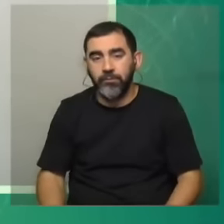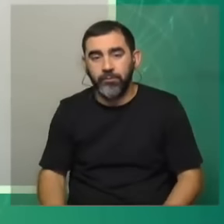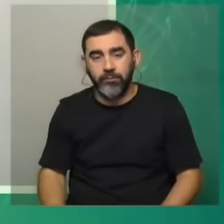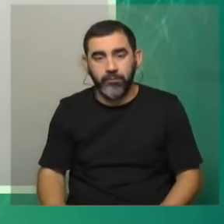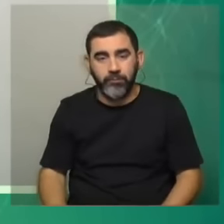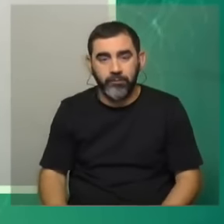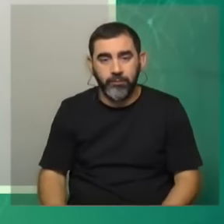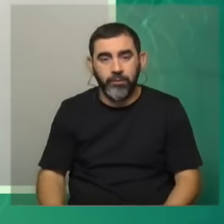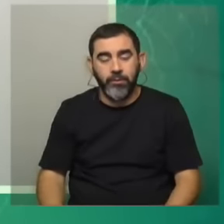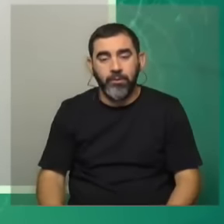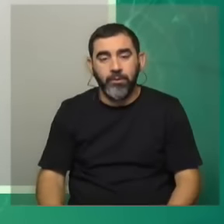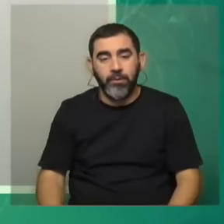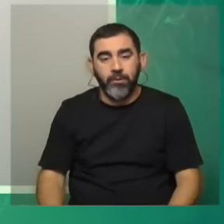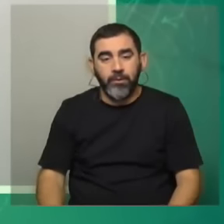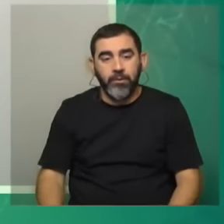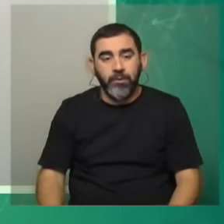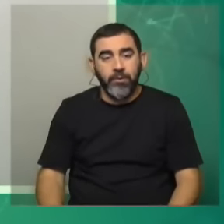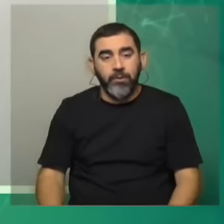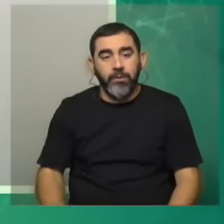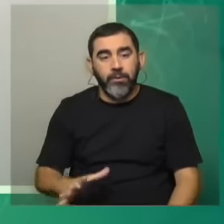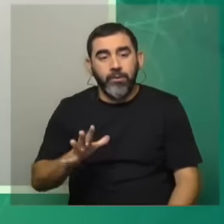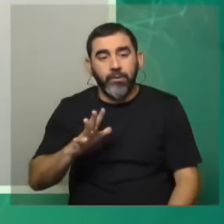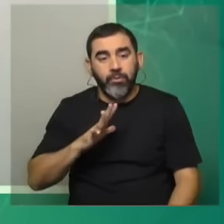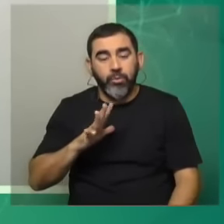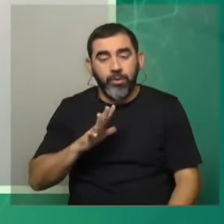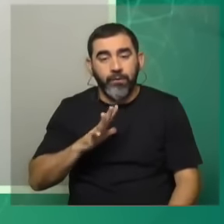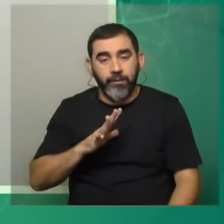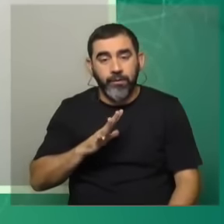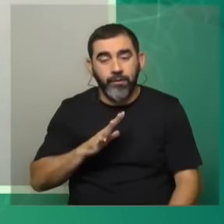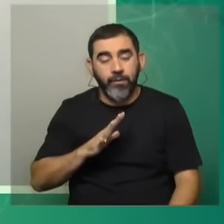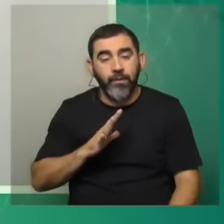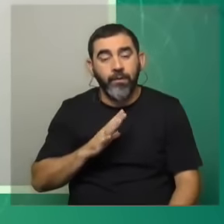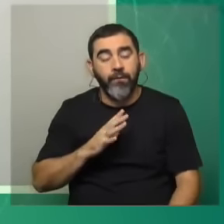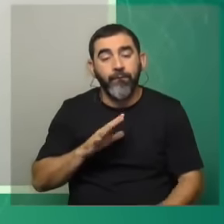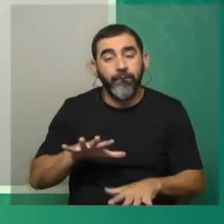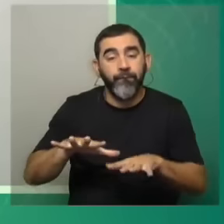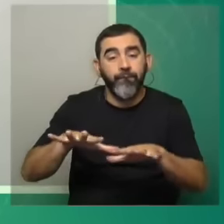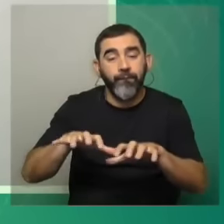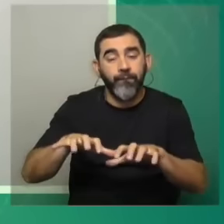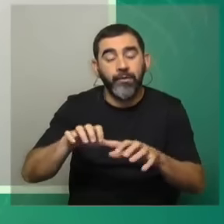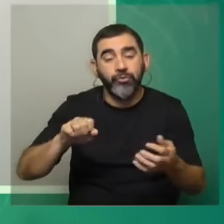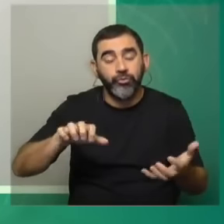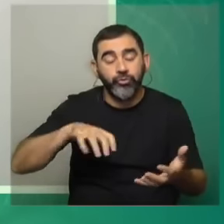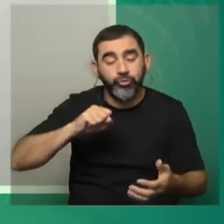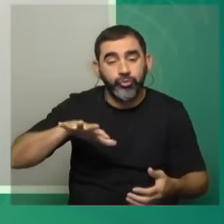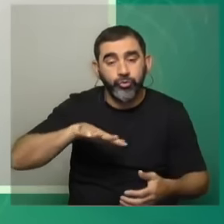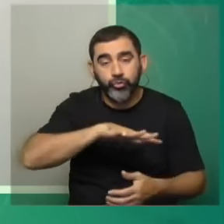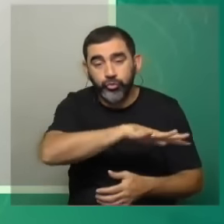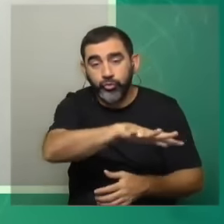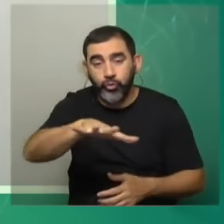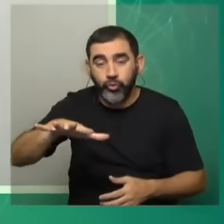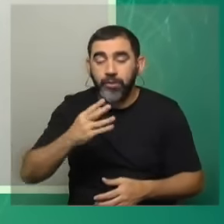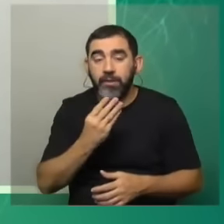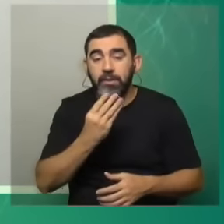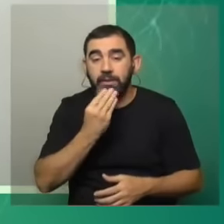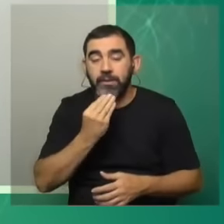estamos todavía digamos eh viviendo en una sociedad israelí por un lado